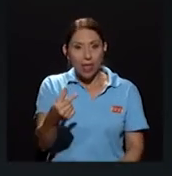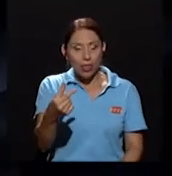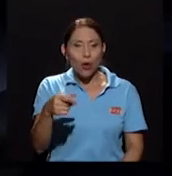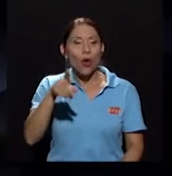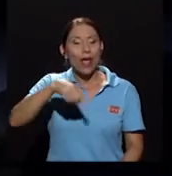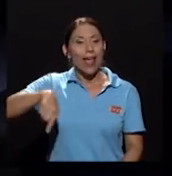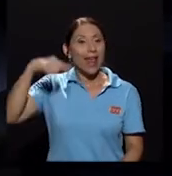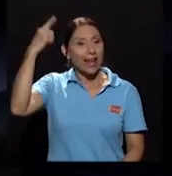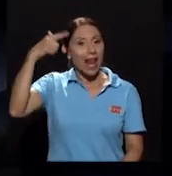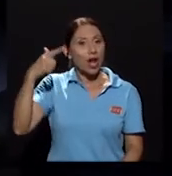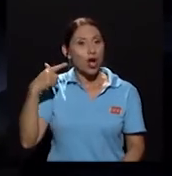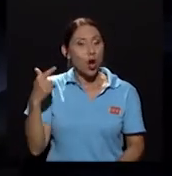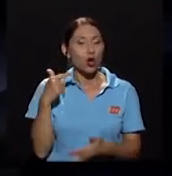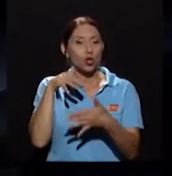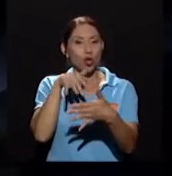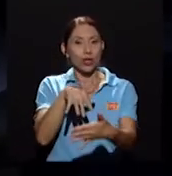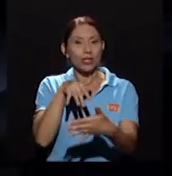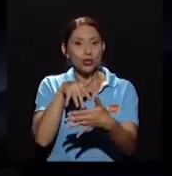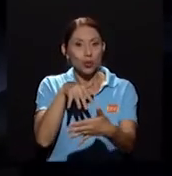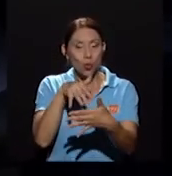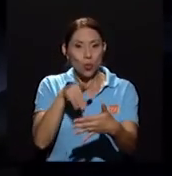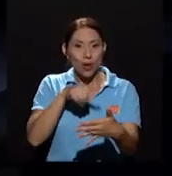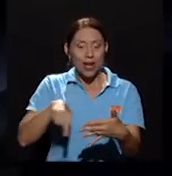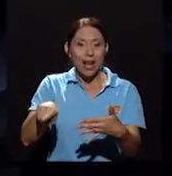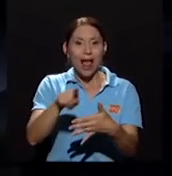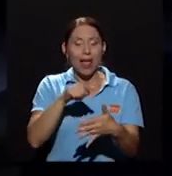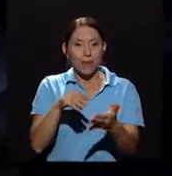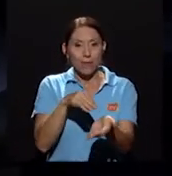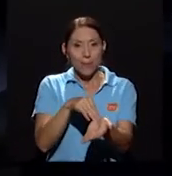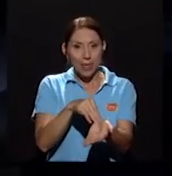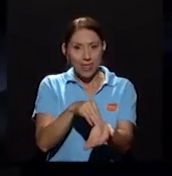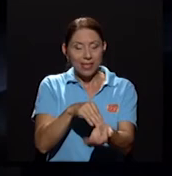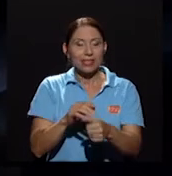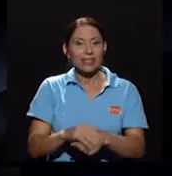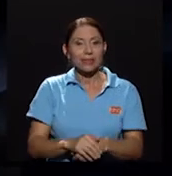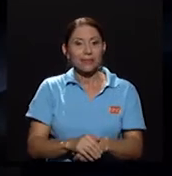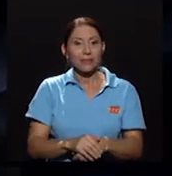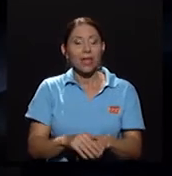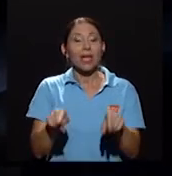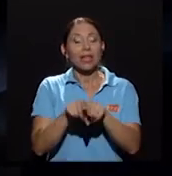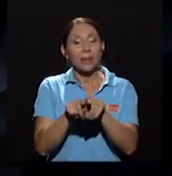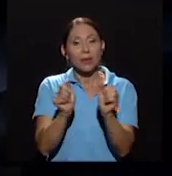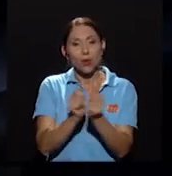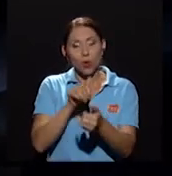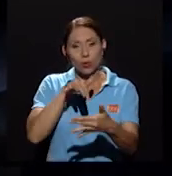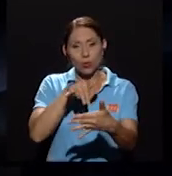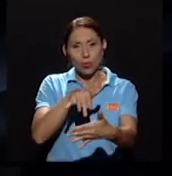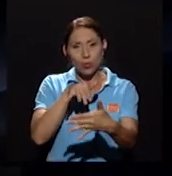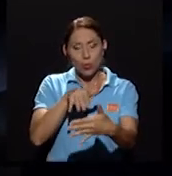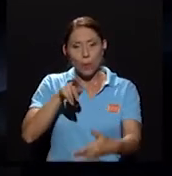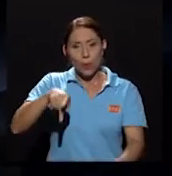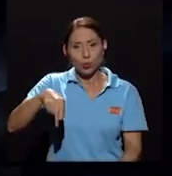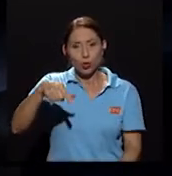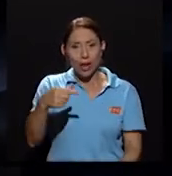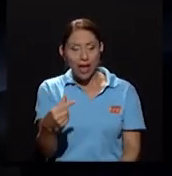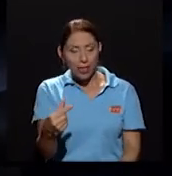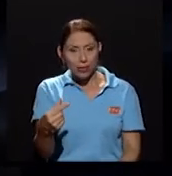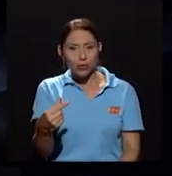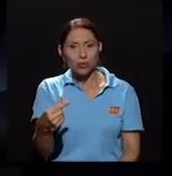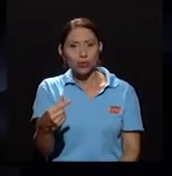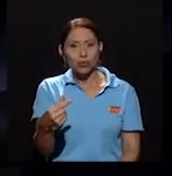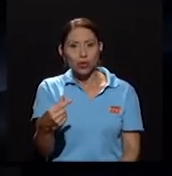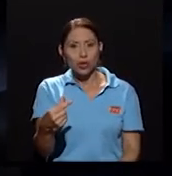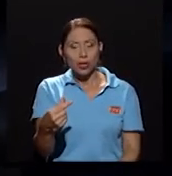ageing and tropical medicine y con este postgrados pues también de las